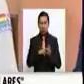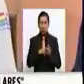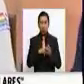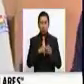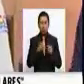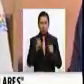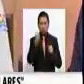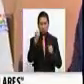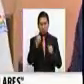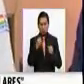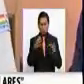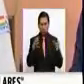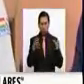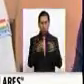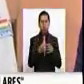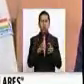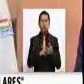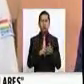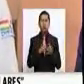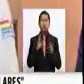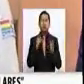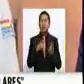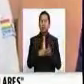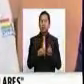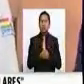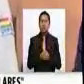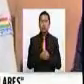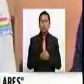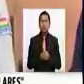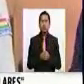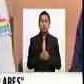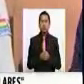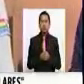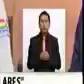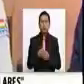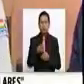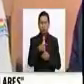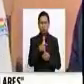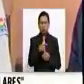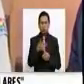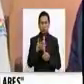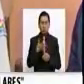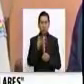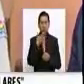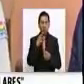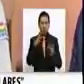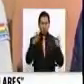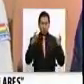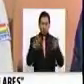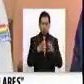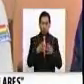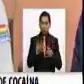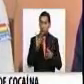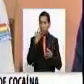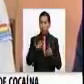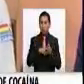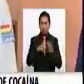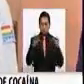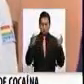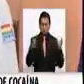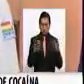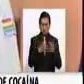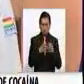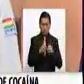es una especie de cerradura en base a aire se conecta el aire y decide saltar la